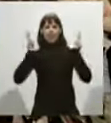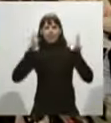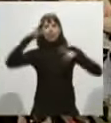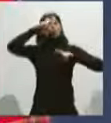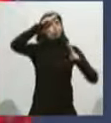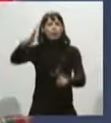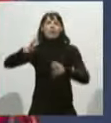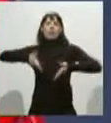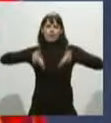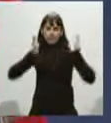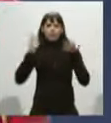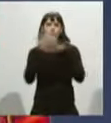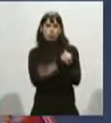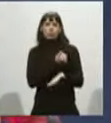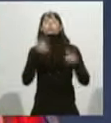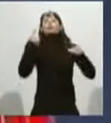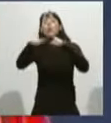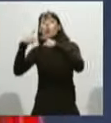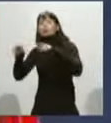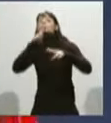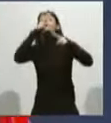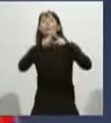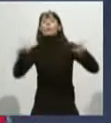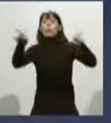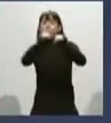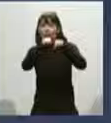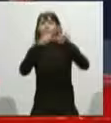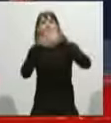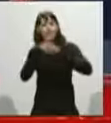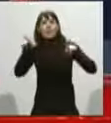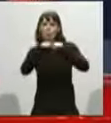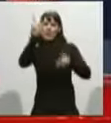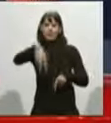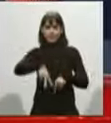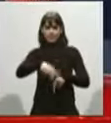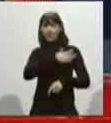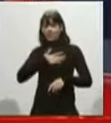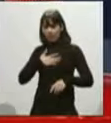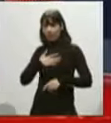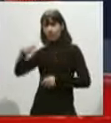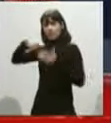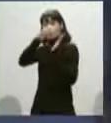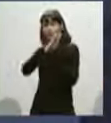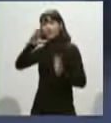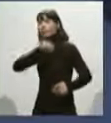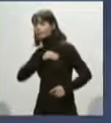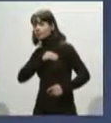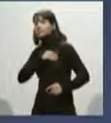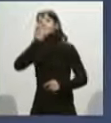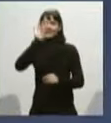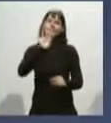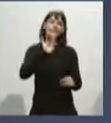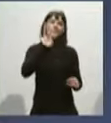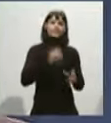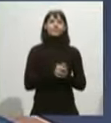tolerancia, y solo lo que se llama igual es igual. ¿Te ayuda a ponértela? Así que sí. Bueno, ella no